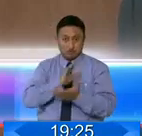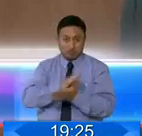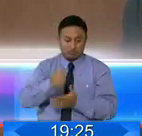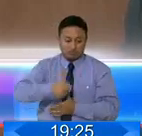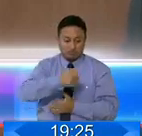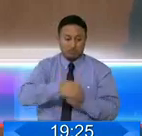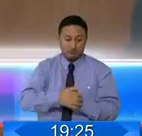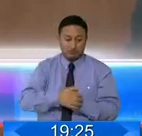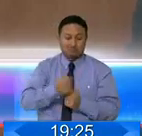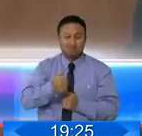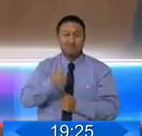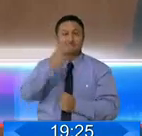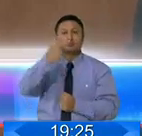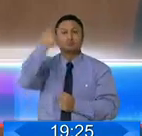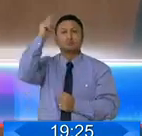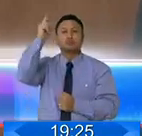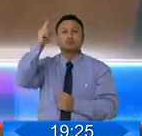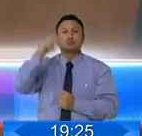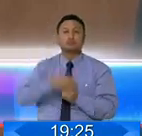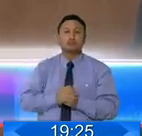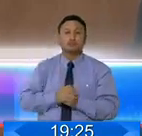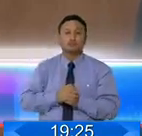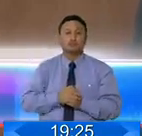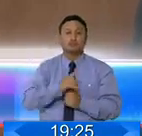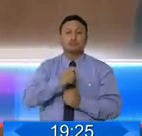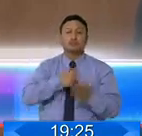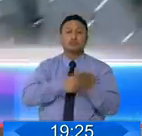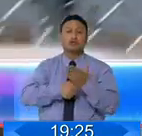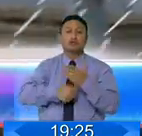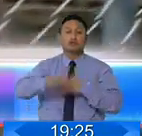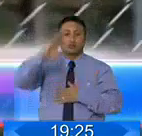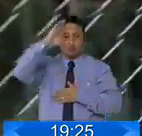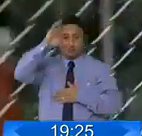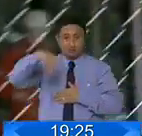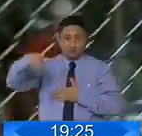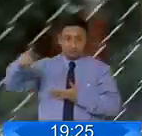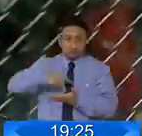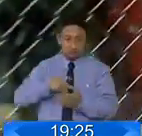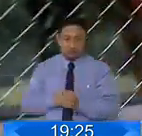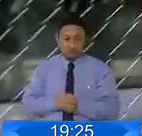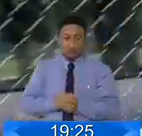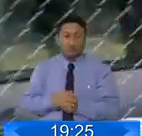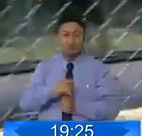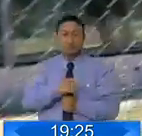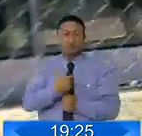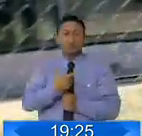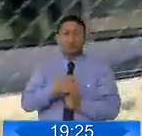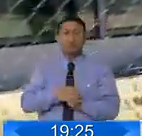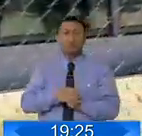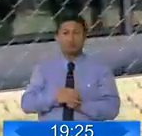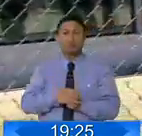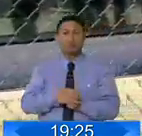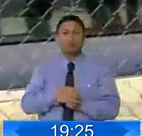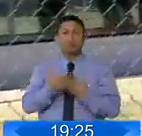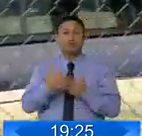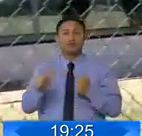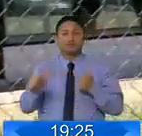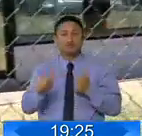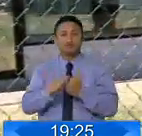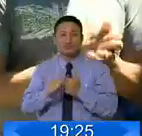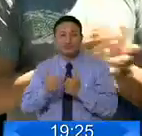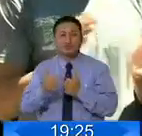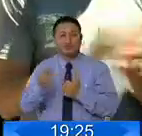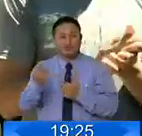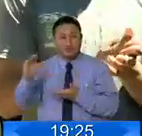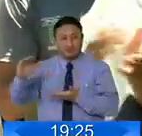casi $2,000,000 de un contrato de pertrechos con Ministerio del Interior. Está previsto que esto sea cobrado en un corto plazo. Sin